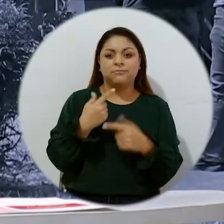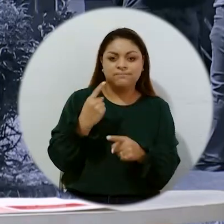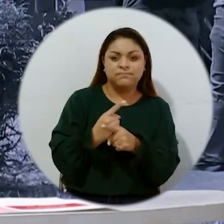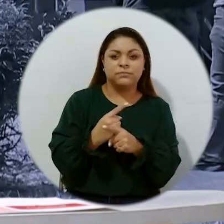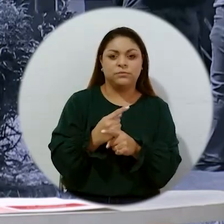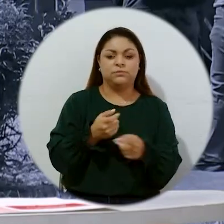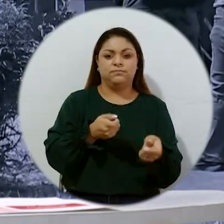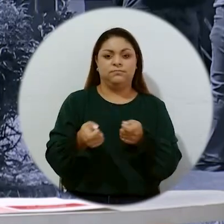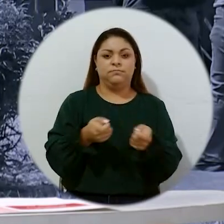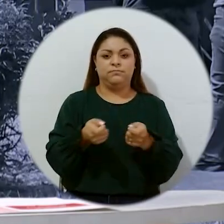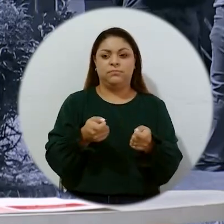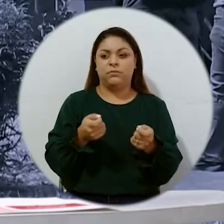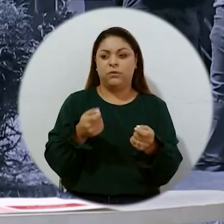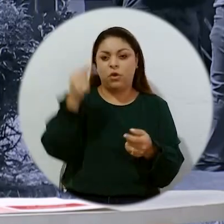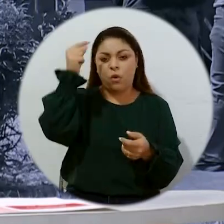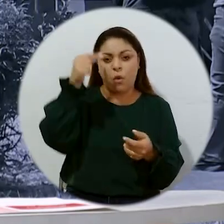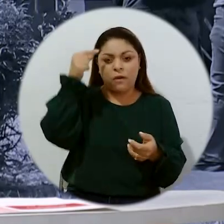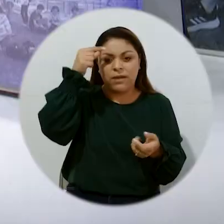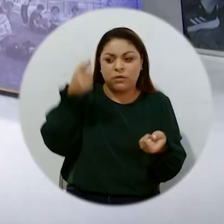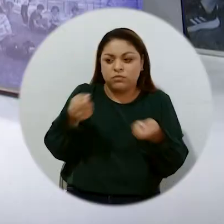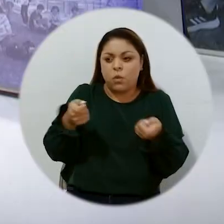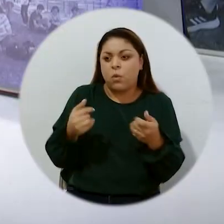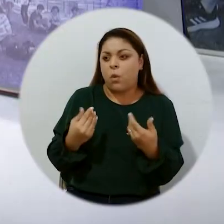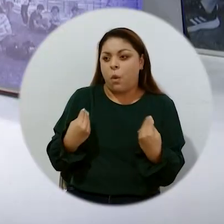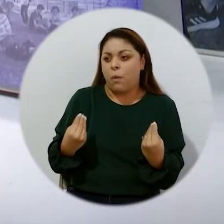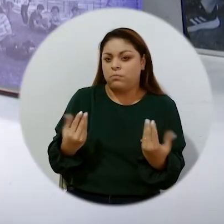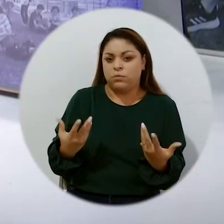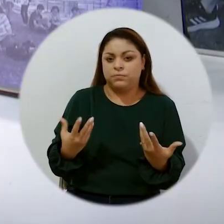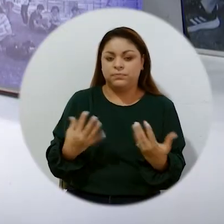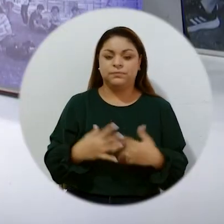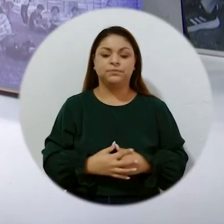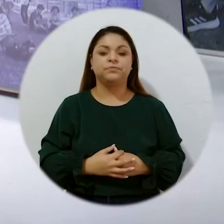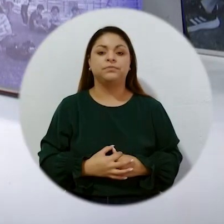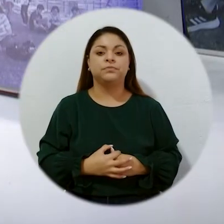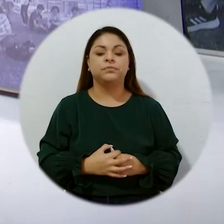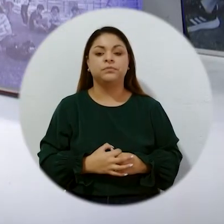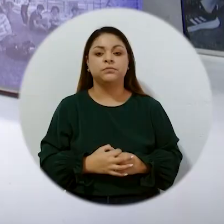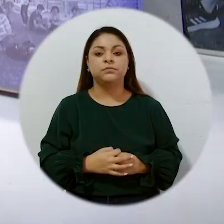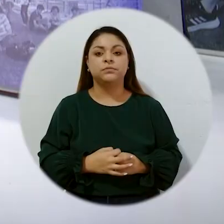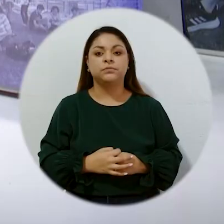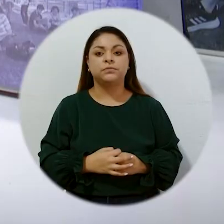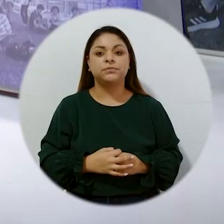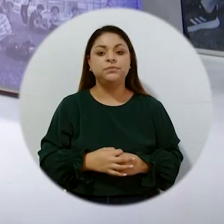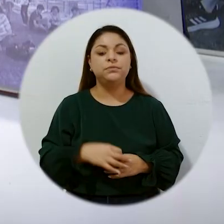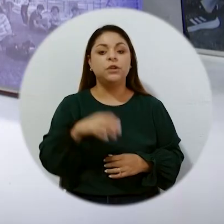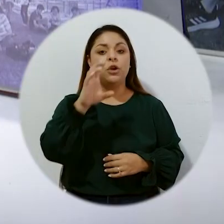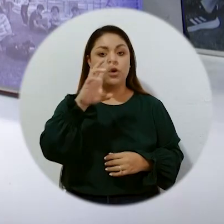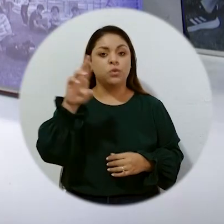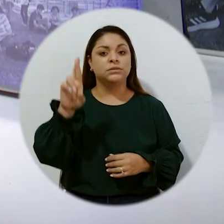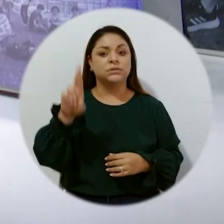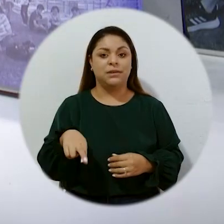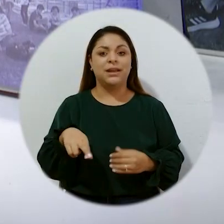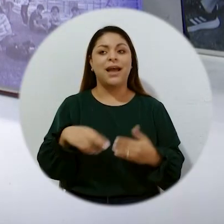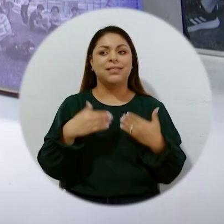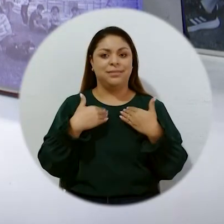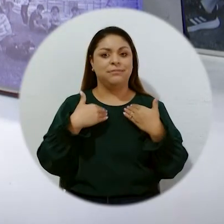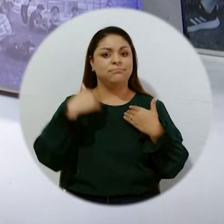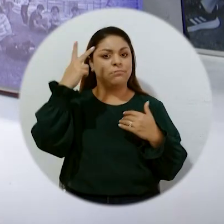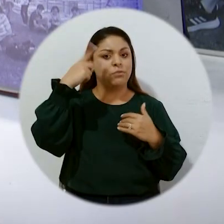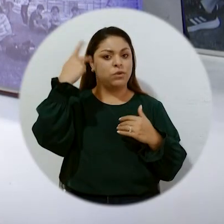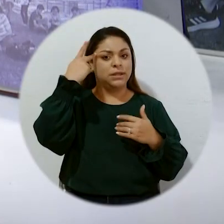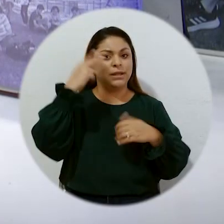una adecuada gobernanza. Costa Rica promulgó su Política Nacional del